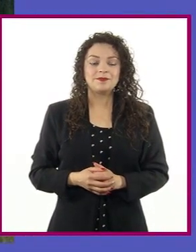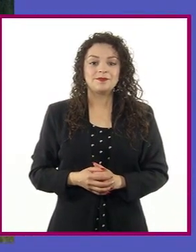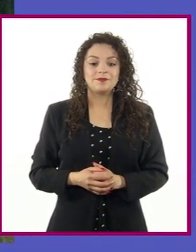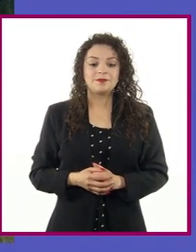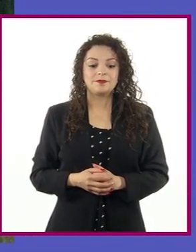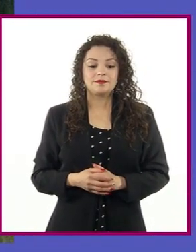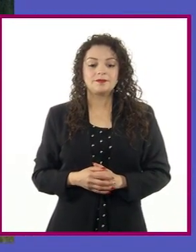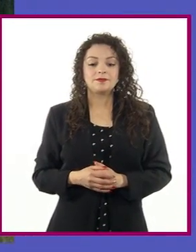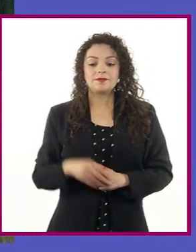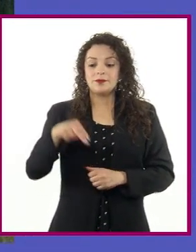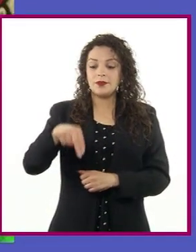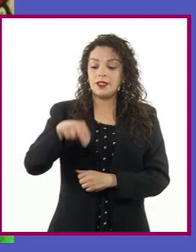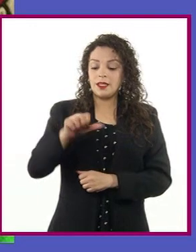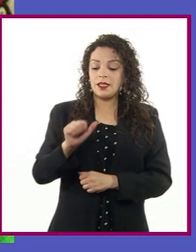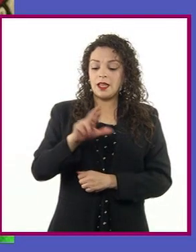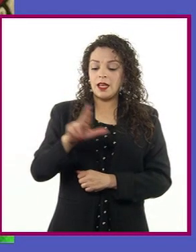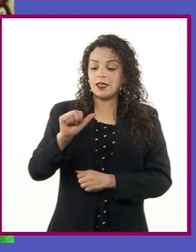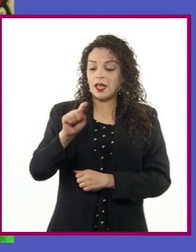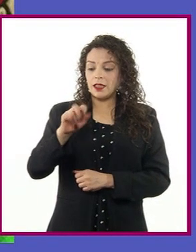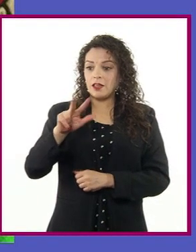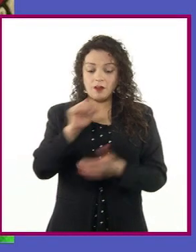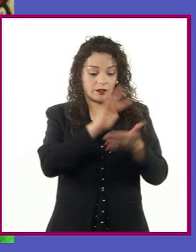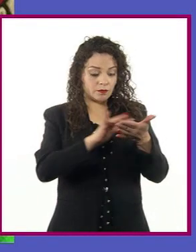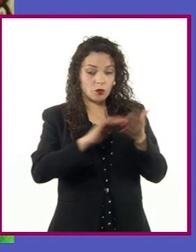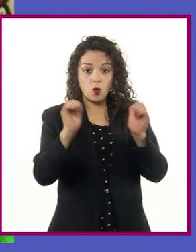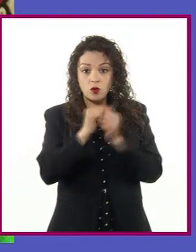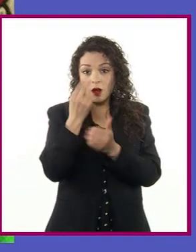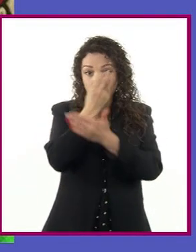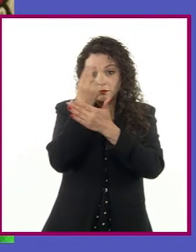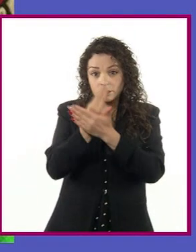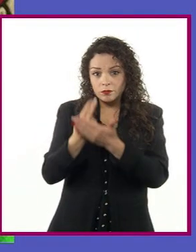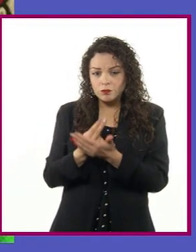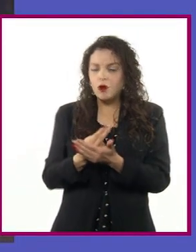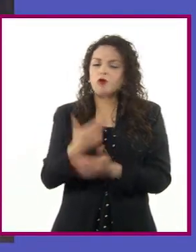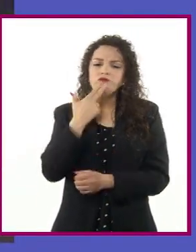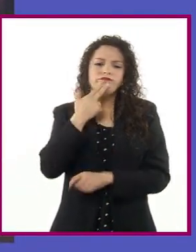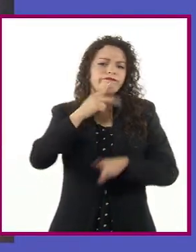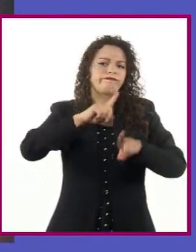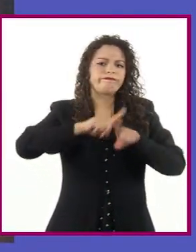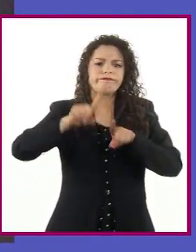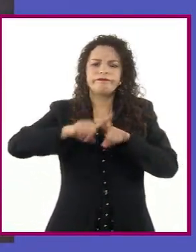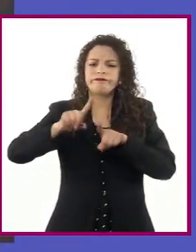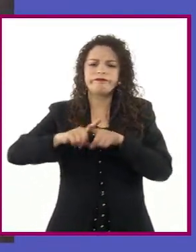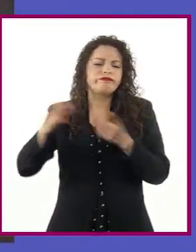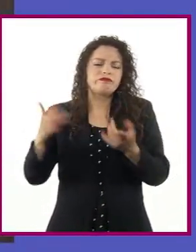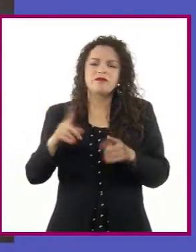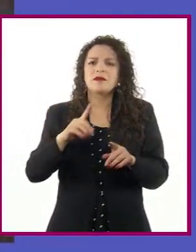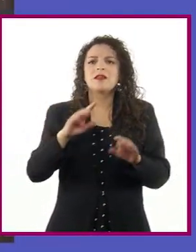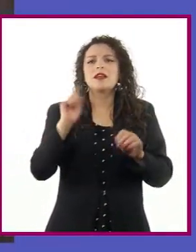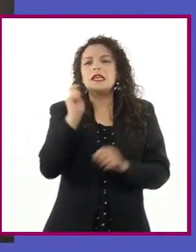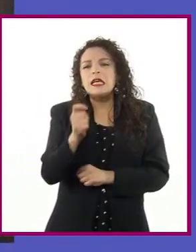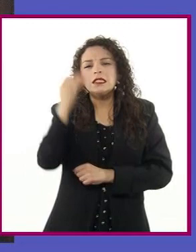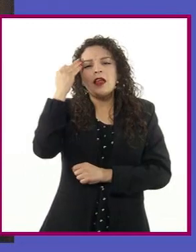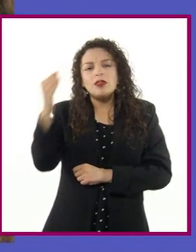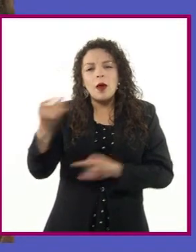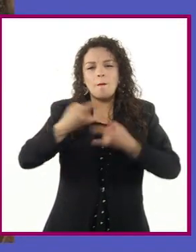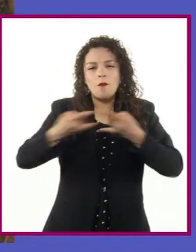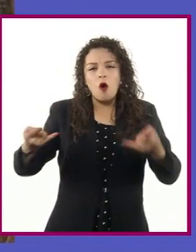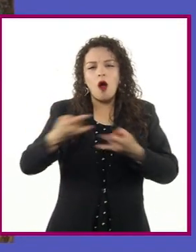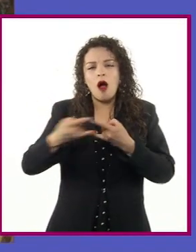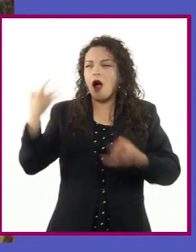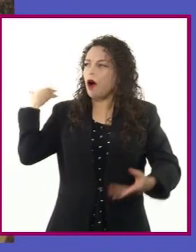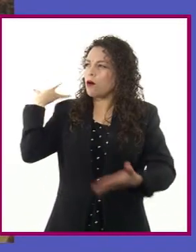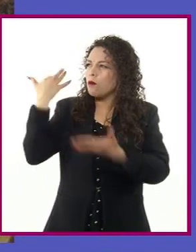Las narrativas gráficas han sido utilizadas en diferentes momentos de la historia de la humanidad para contar